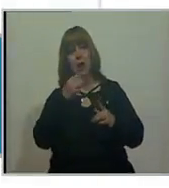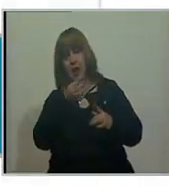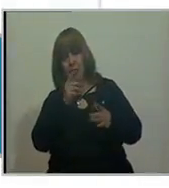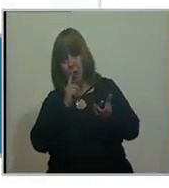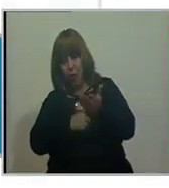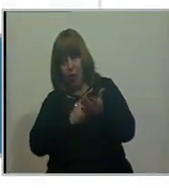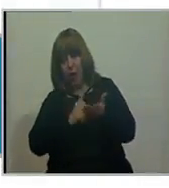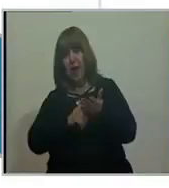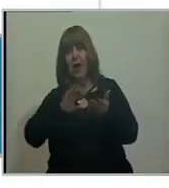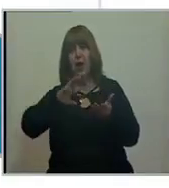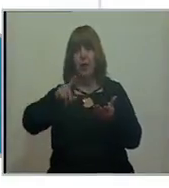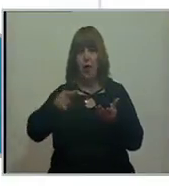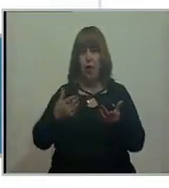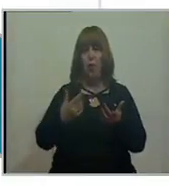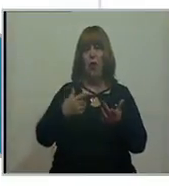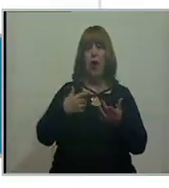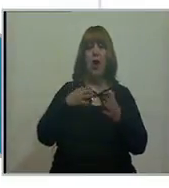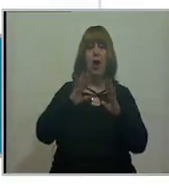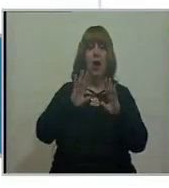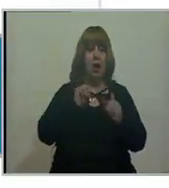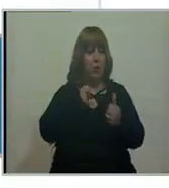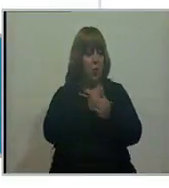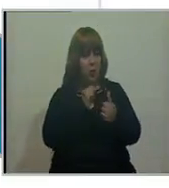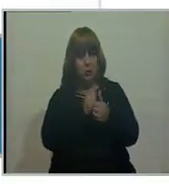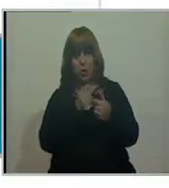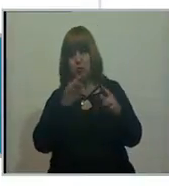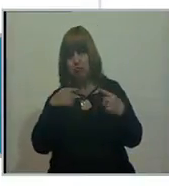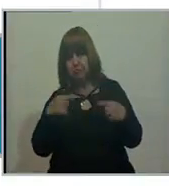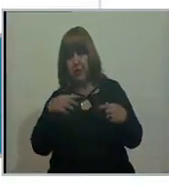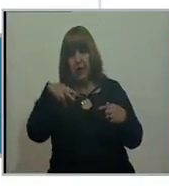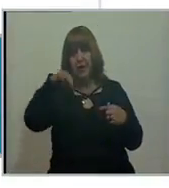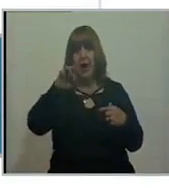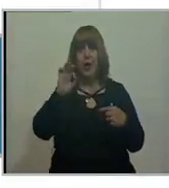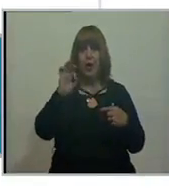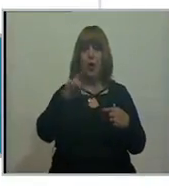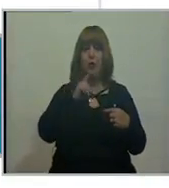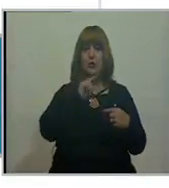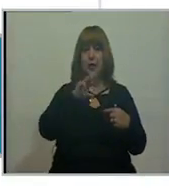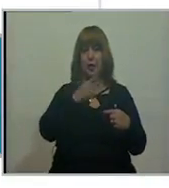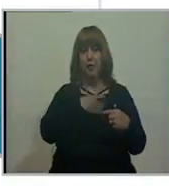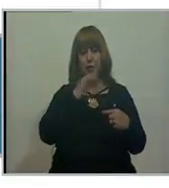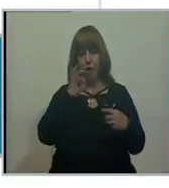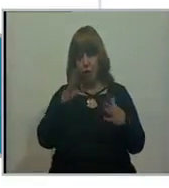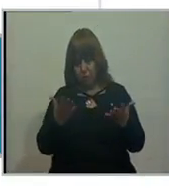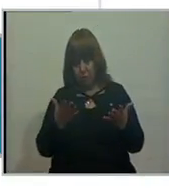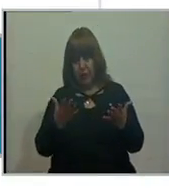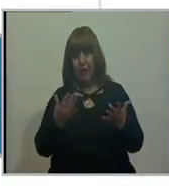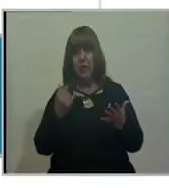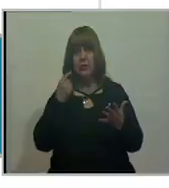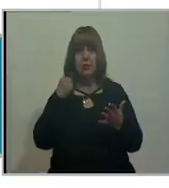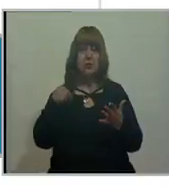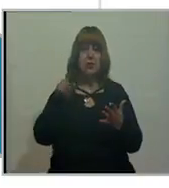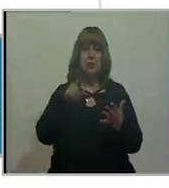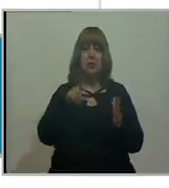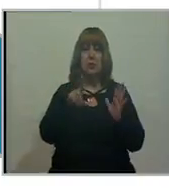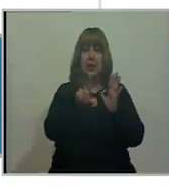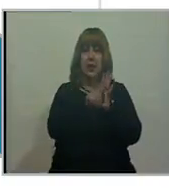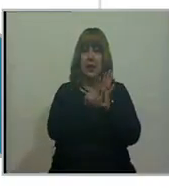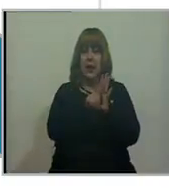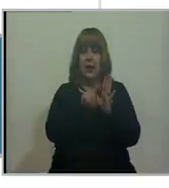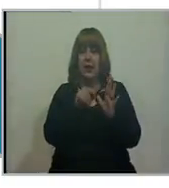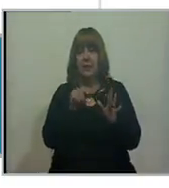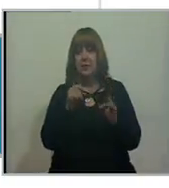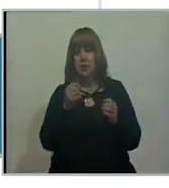abusos, el narcotráfico también existen. Entonces, vos planteás que la solución es legalizarlos.